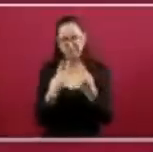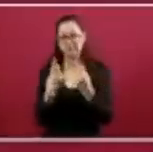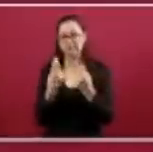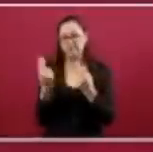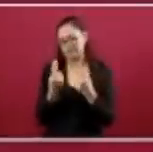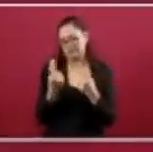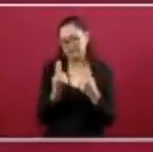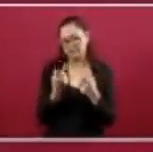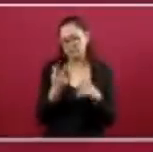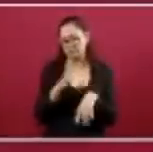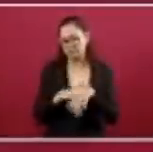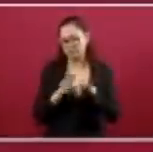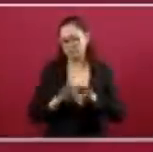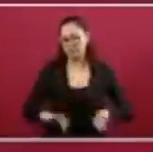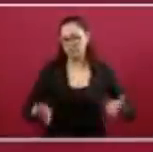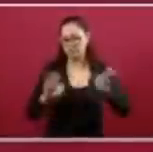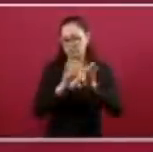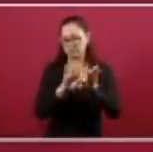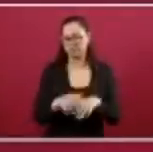básicamente.